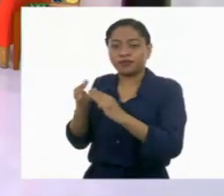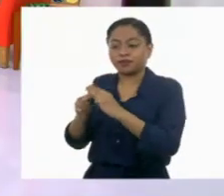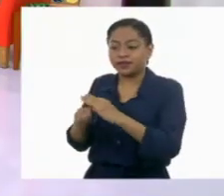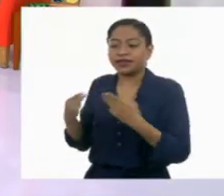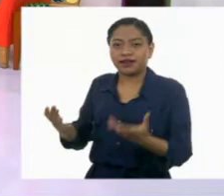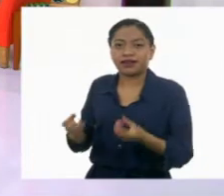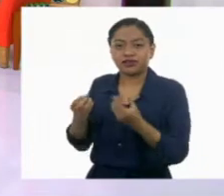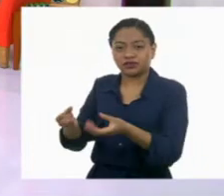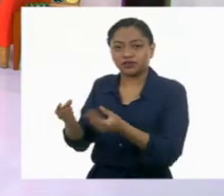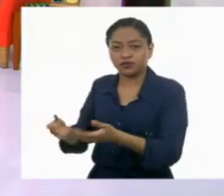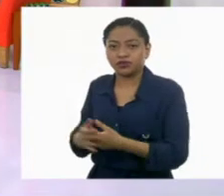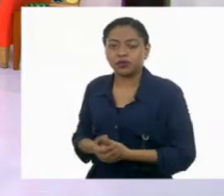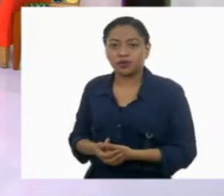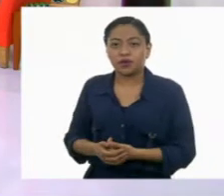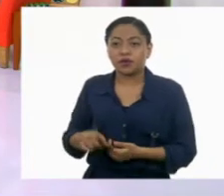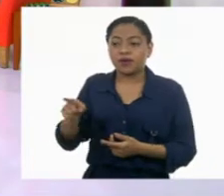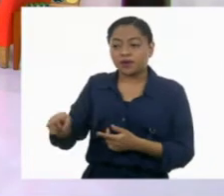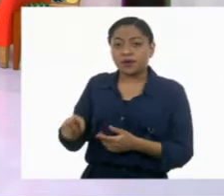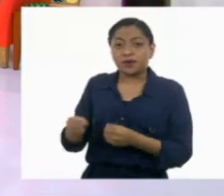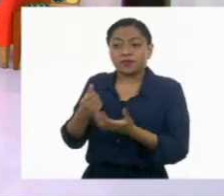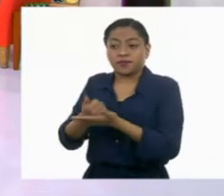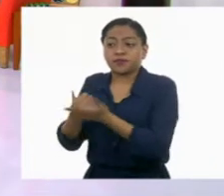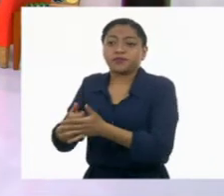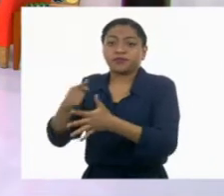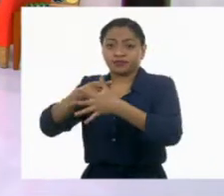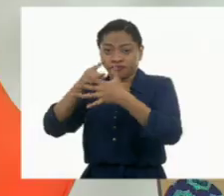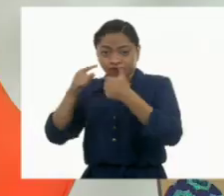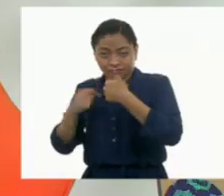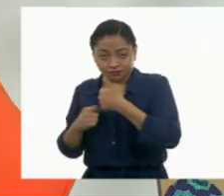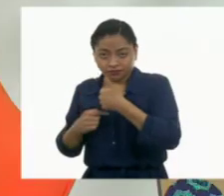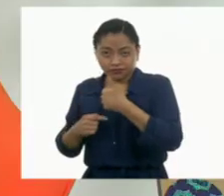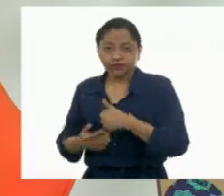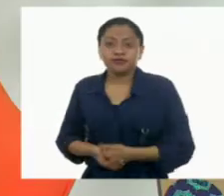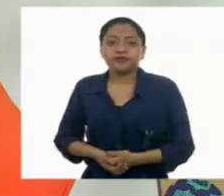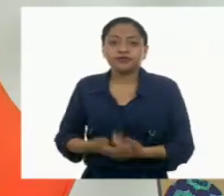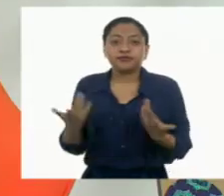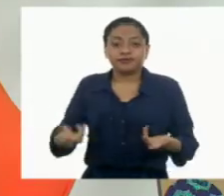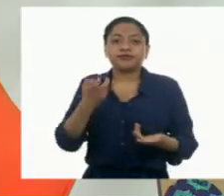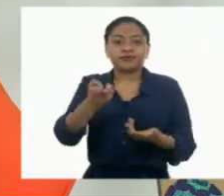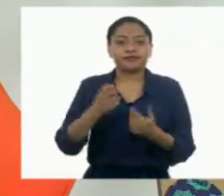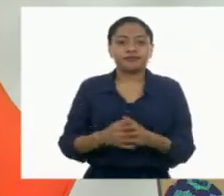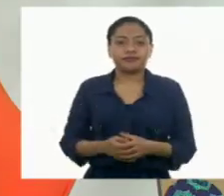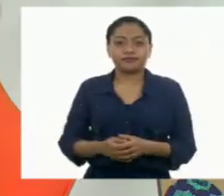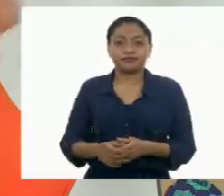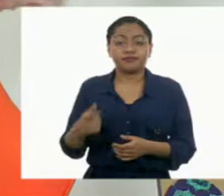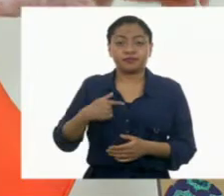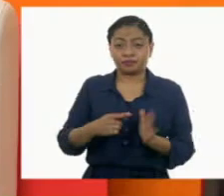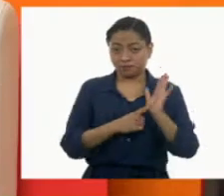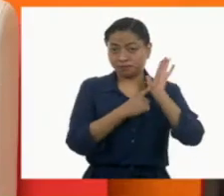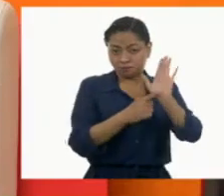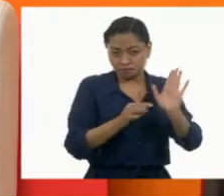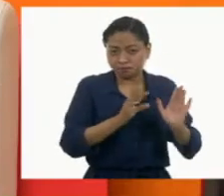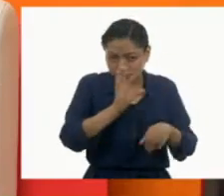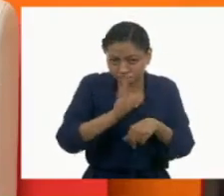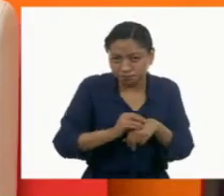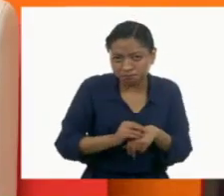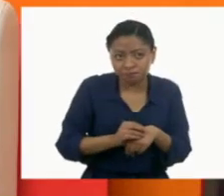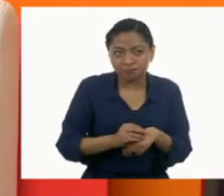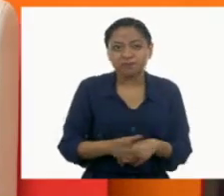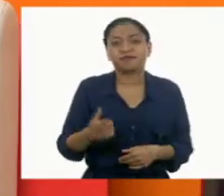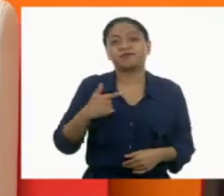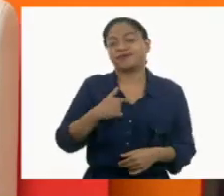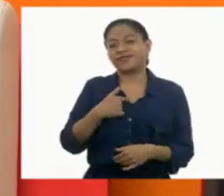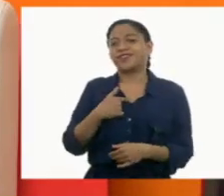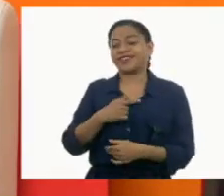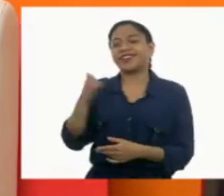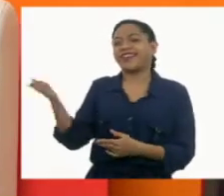estar conformado por 6 puntos. Entonces, en ese sentido, si me permiten... Ándale, ya te iba a preguntar